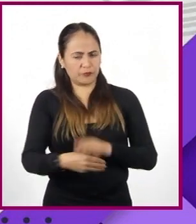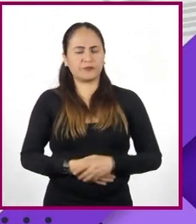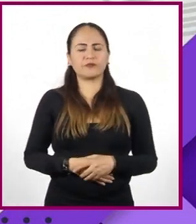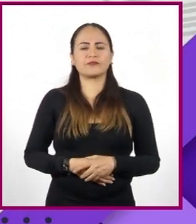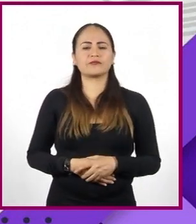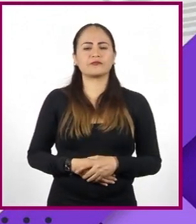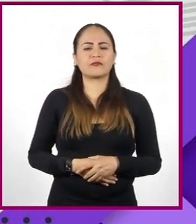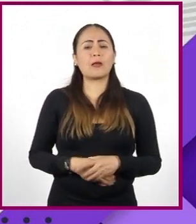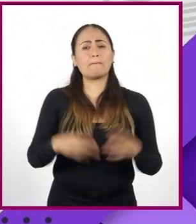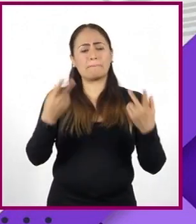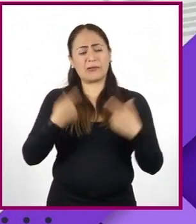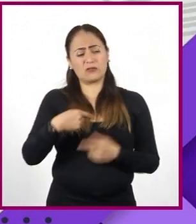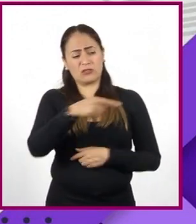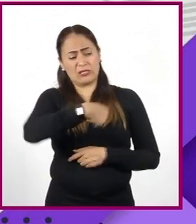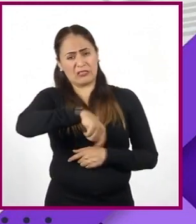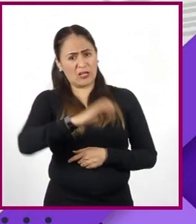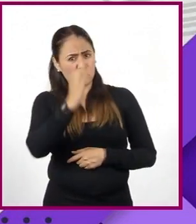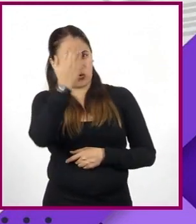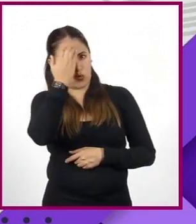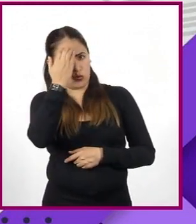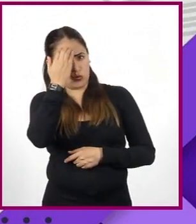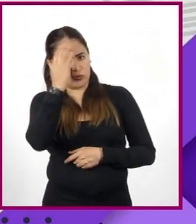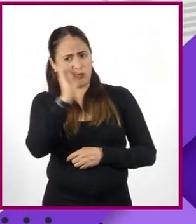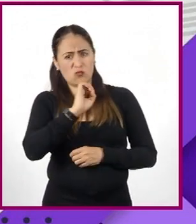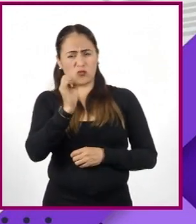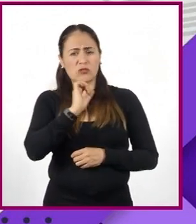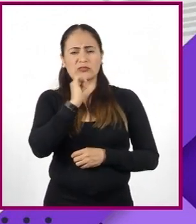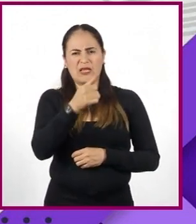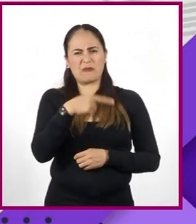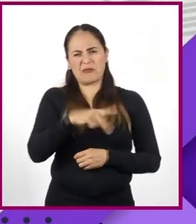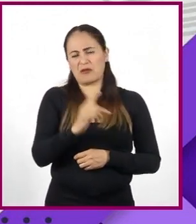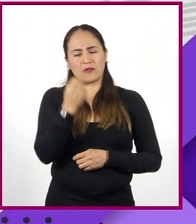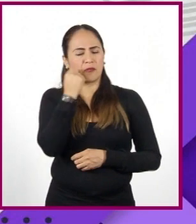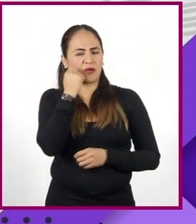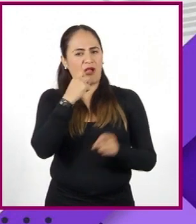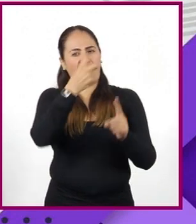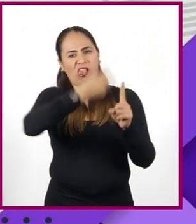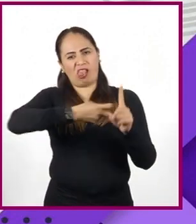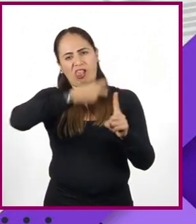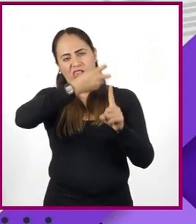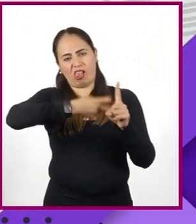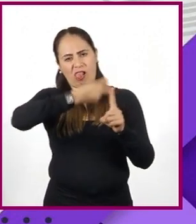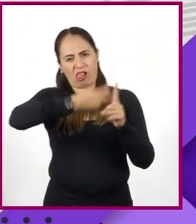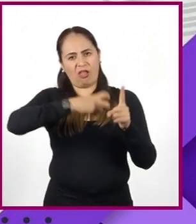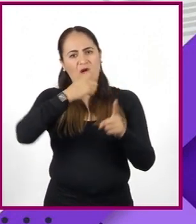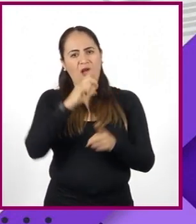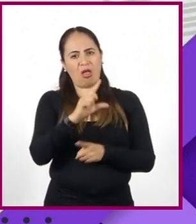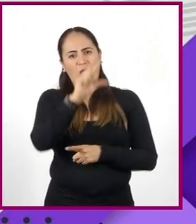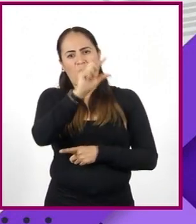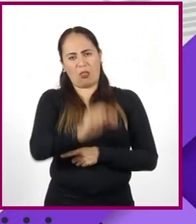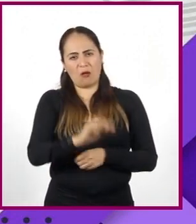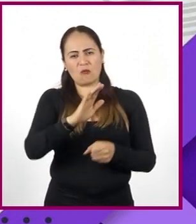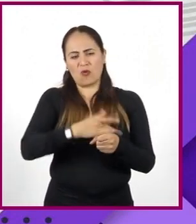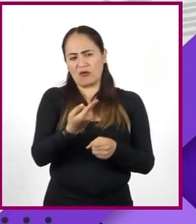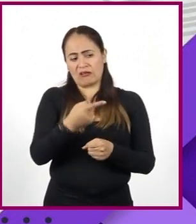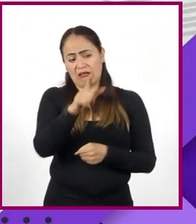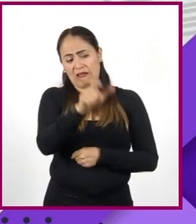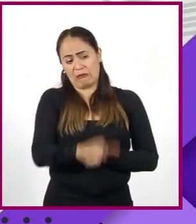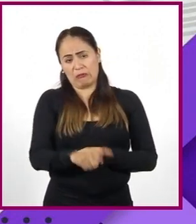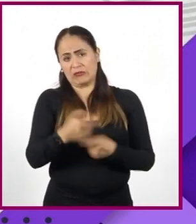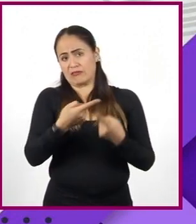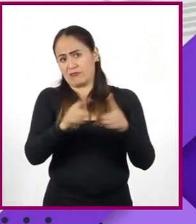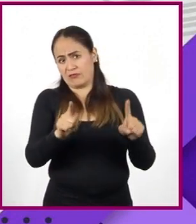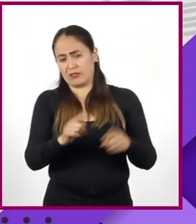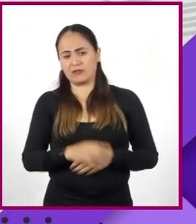hacemos comentarios denigrantes, insultamos u ofendemos a personas por ser diferentes. Cuando normalizamos